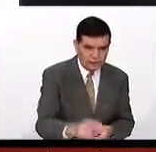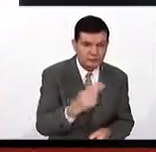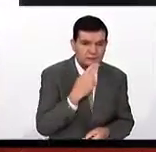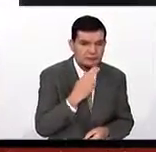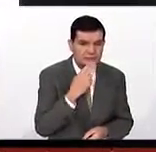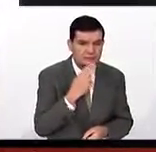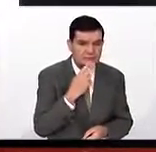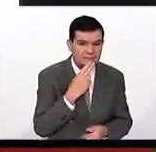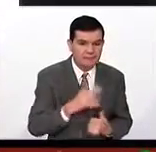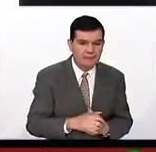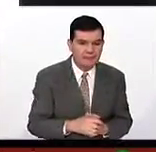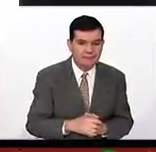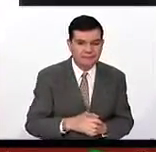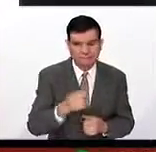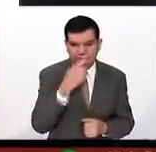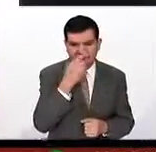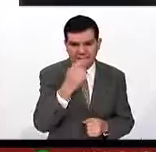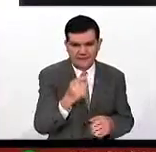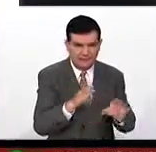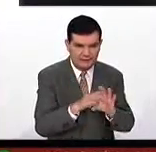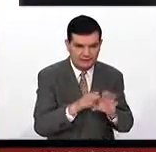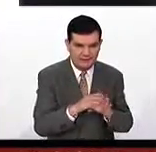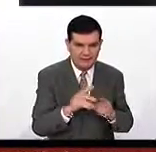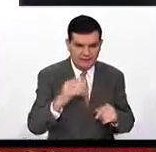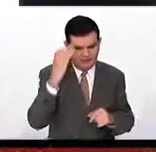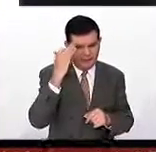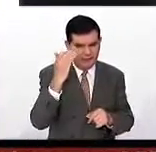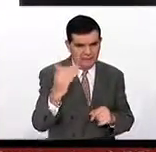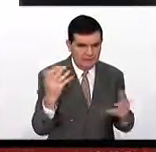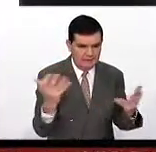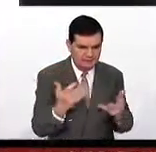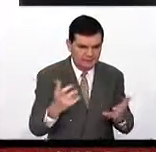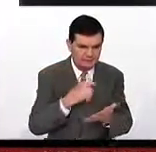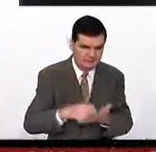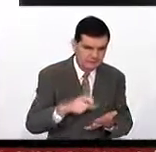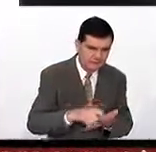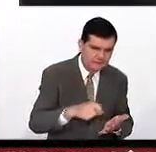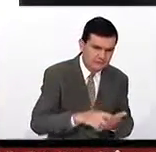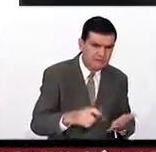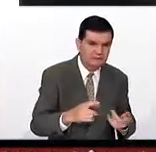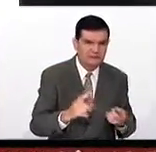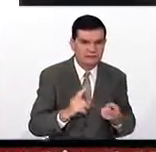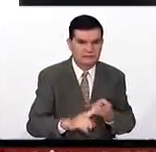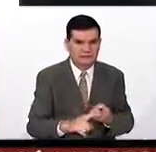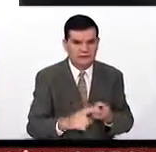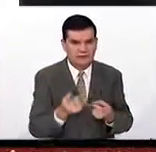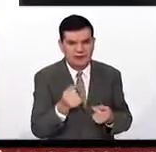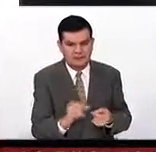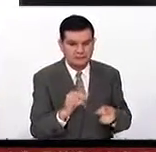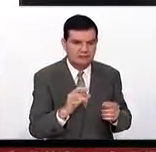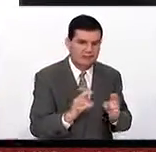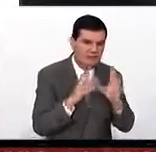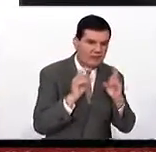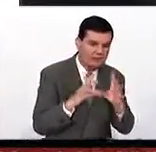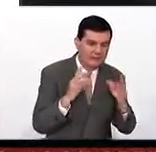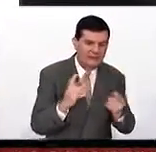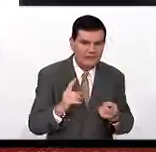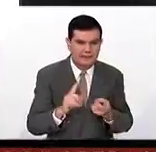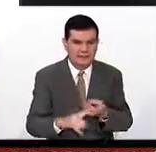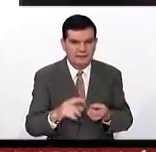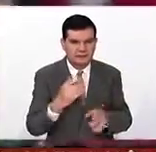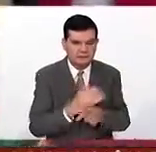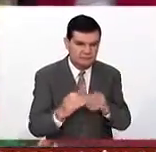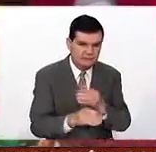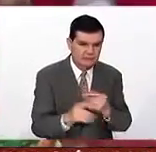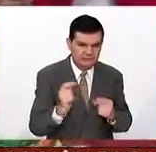útil digamos que no son tiempos ya tanto de estar haciendo compras improvisadas o